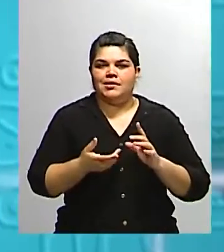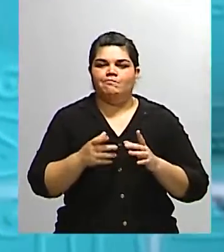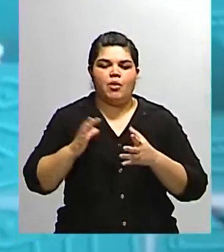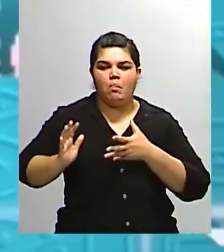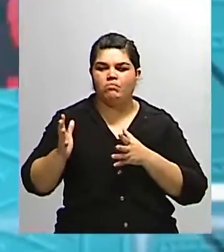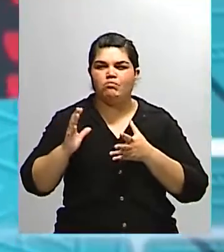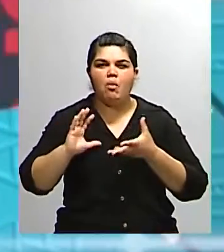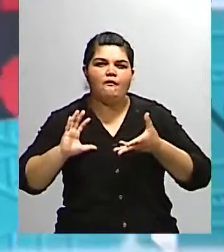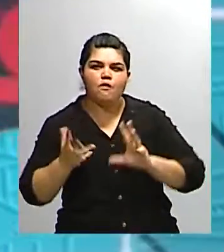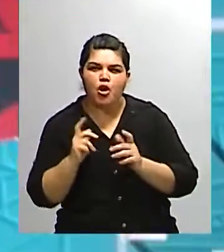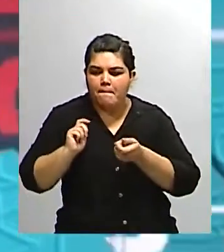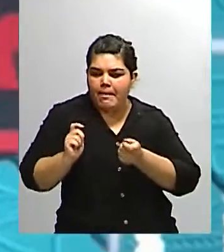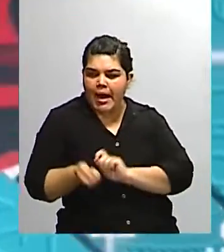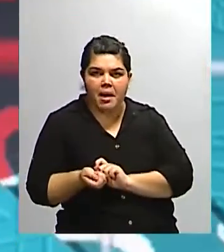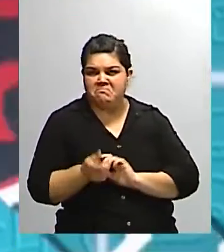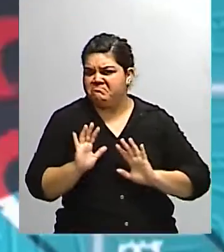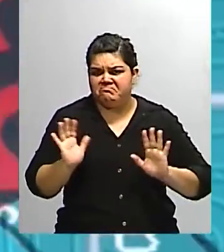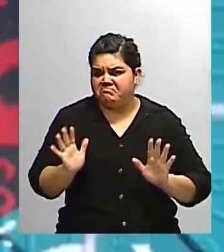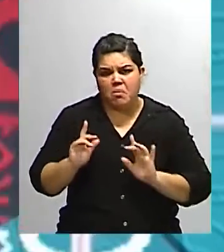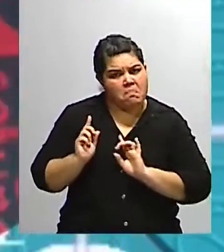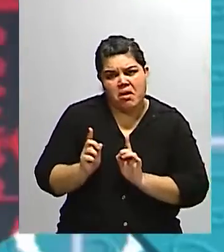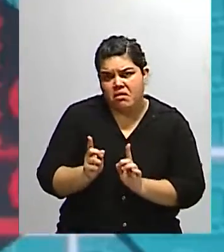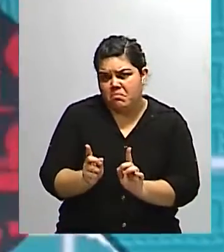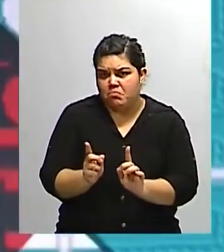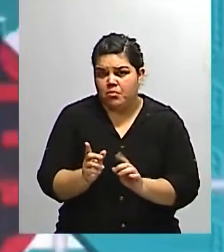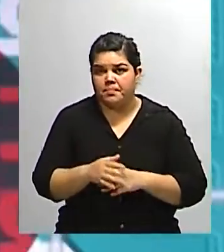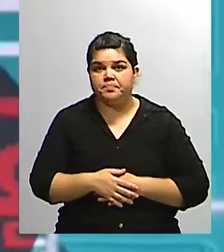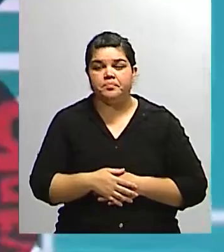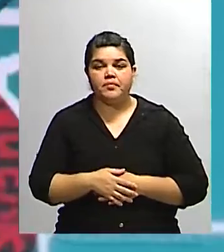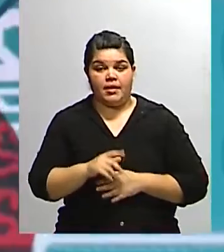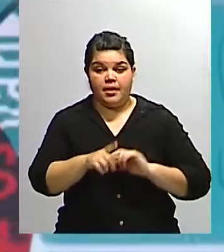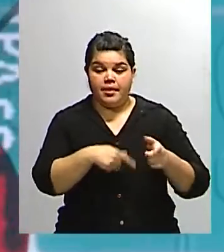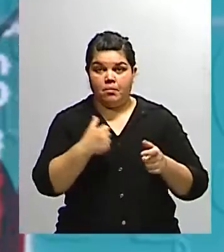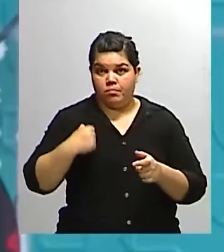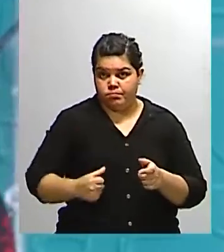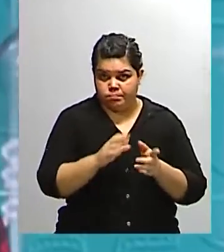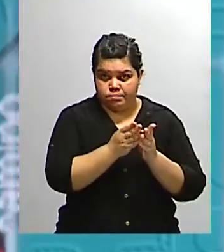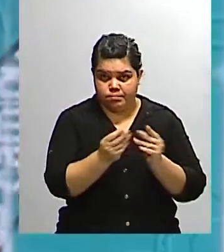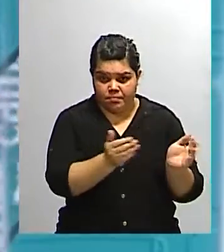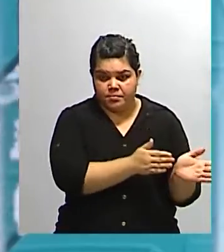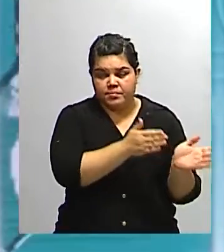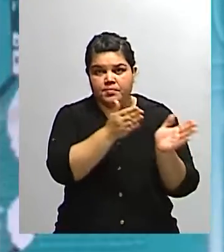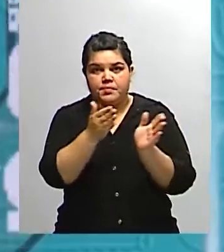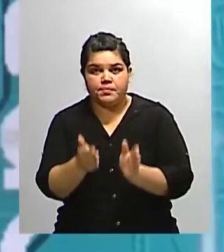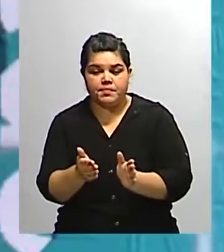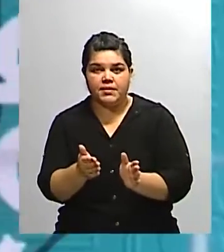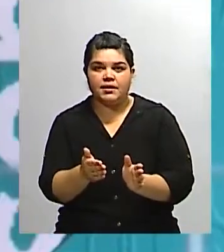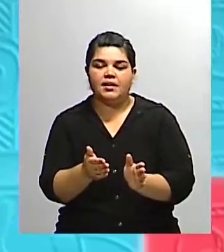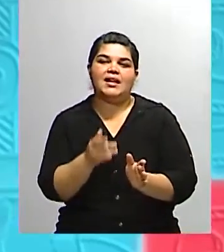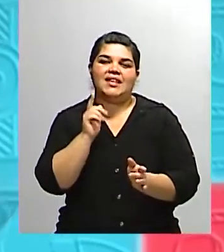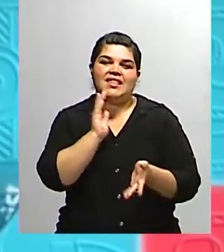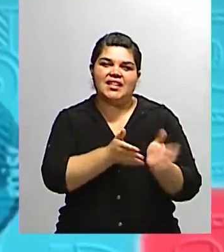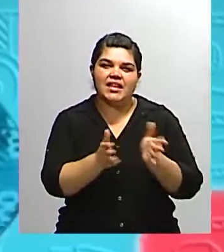antes. Y por otro lado, una vez que se hace el tratamiento quirúrgico, se pasa a la